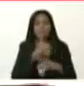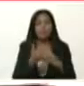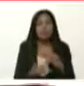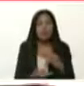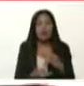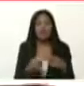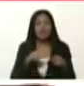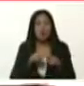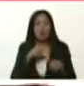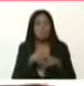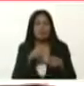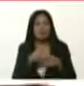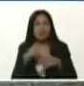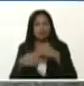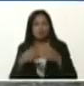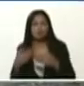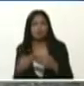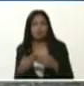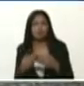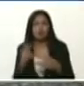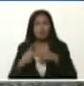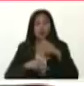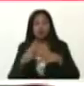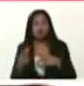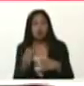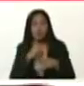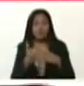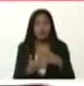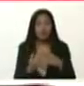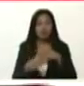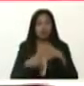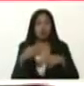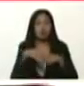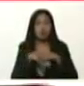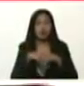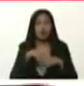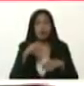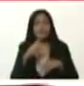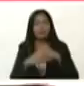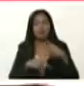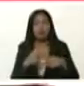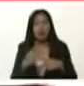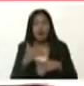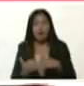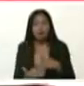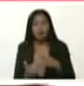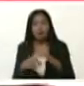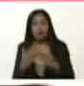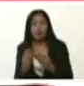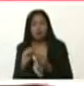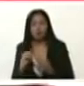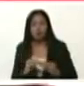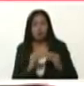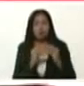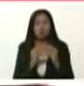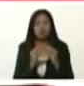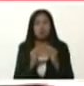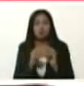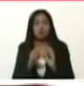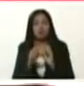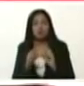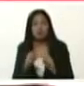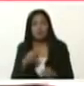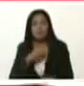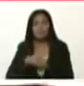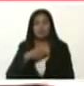metalmecánico, en el plan de producción de calzado, en el plan de producción secundaria y en las brigadas de mantenimiento de la misión